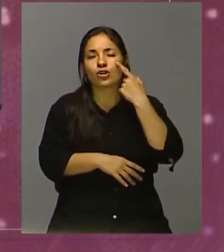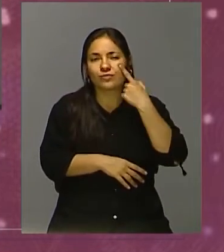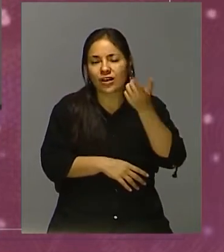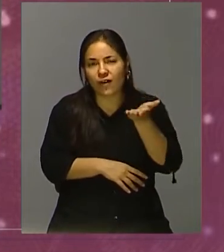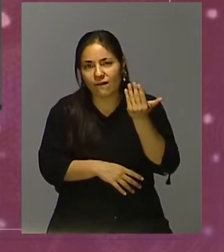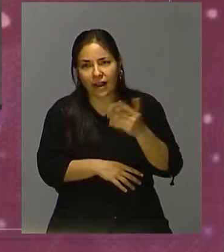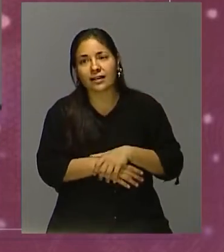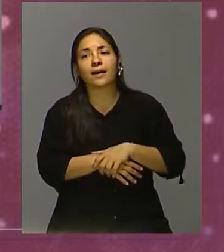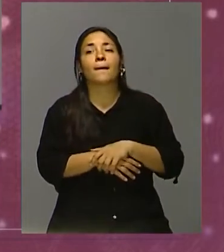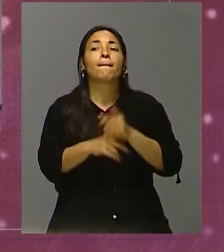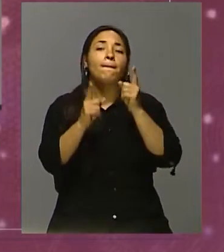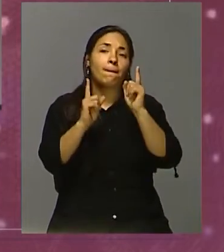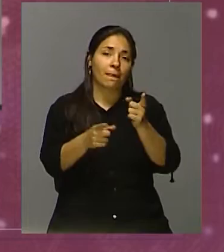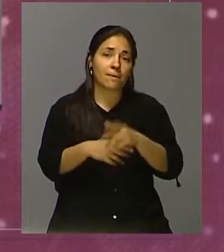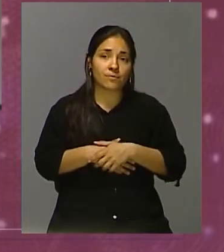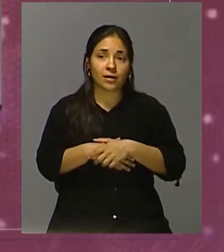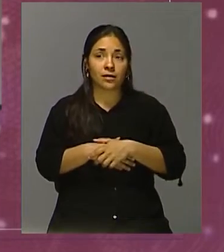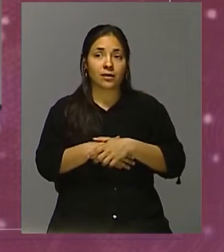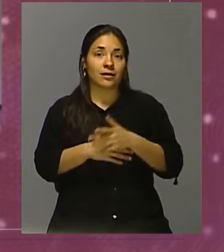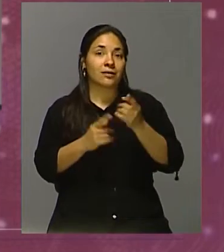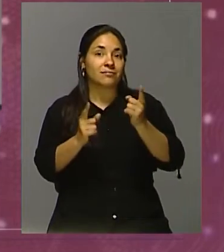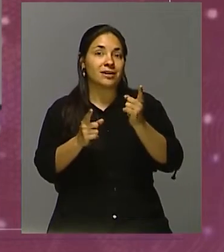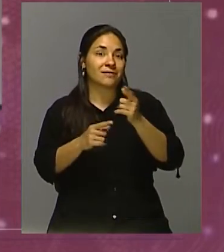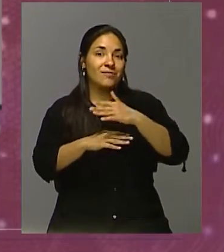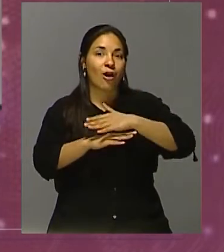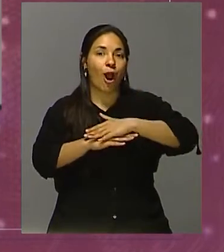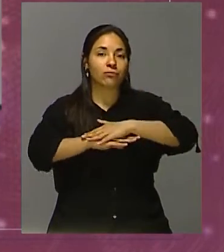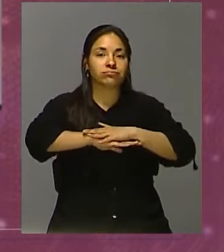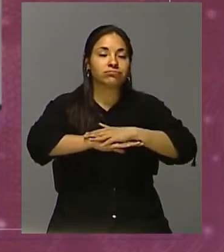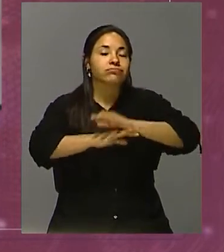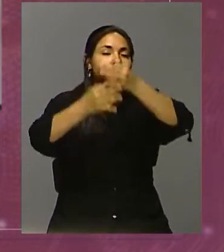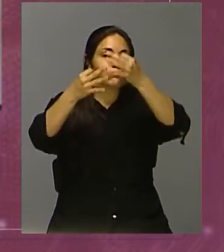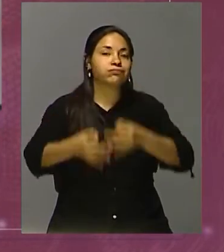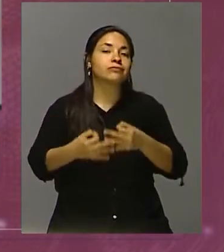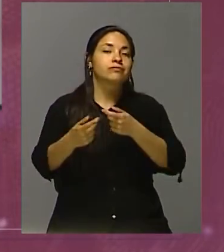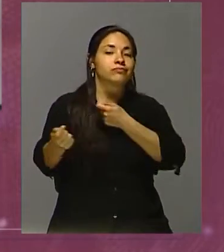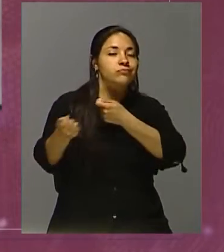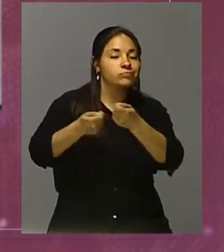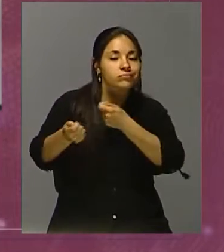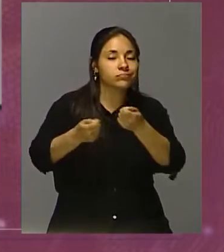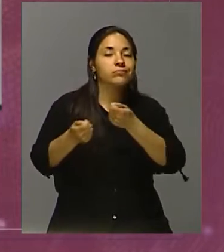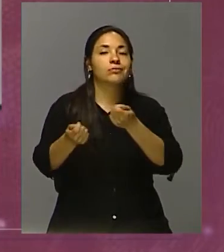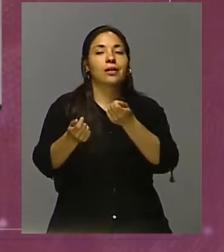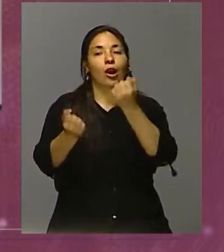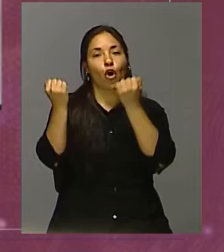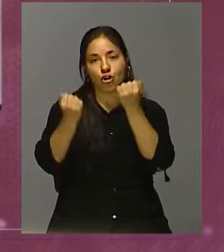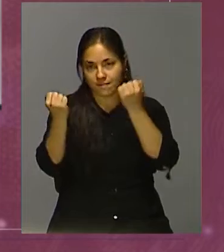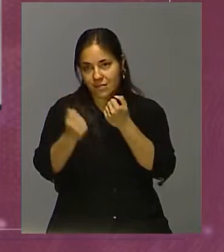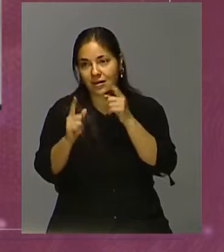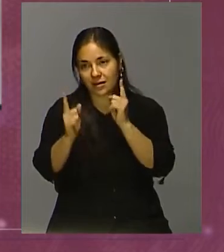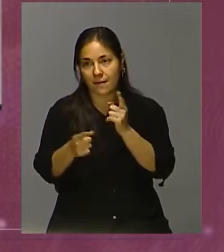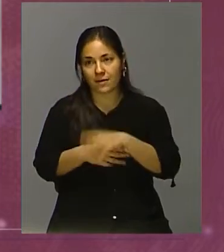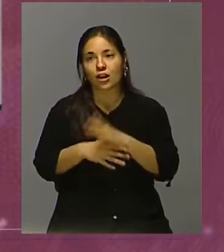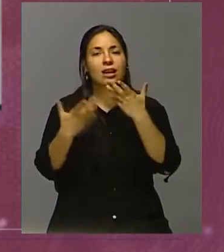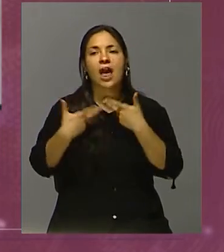y, consecuentemente, la falta de comportamientos adecuados por parte de los ciudadanos, ¿no? Se me ocurre, Es algo